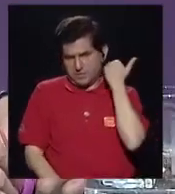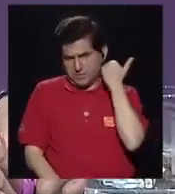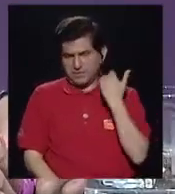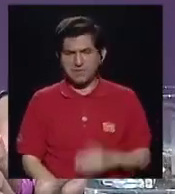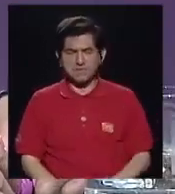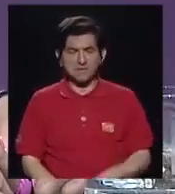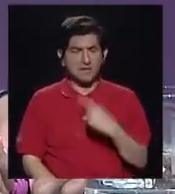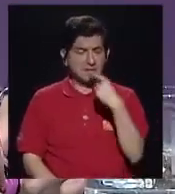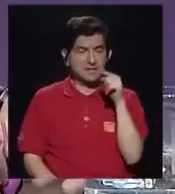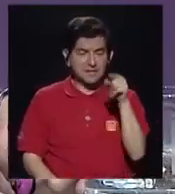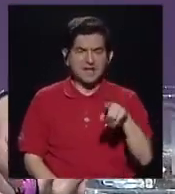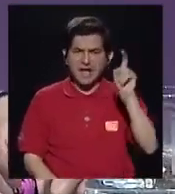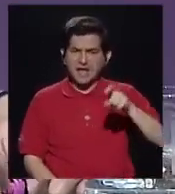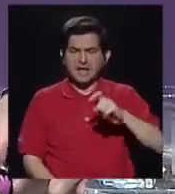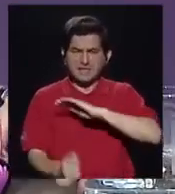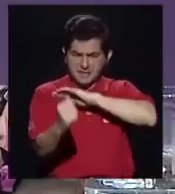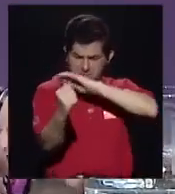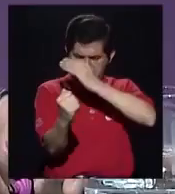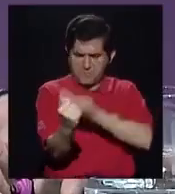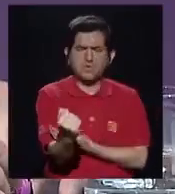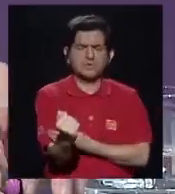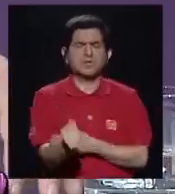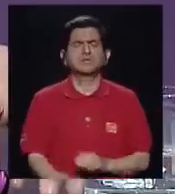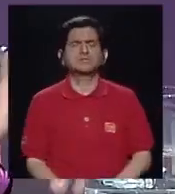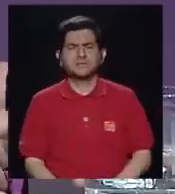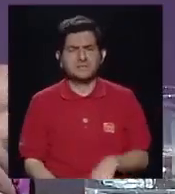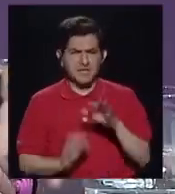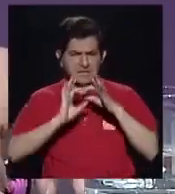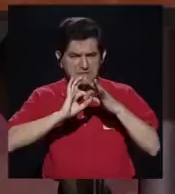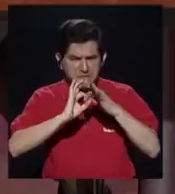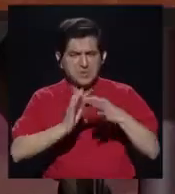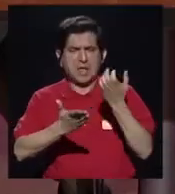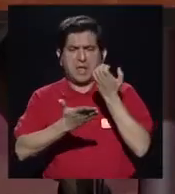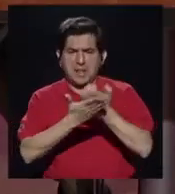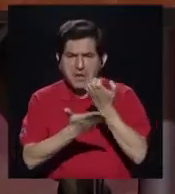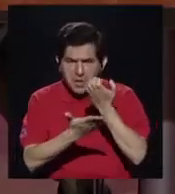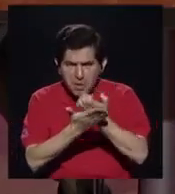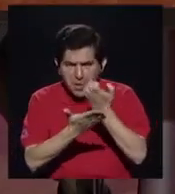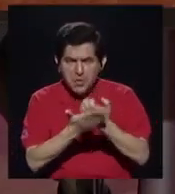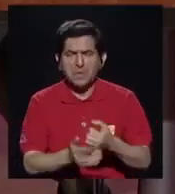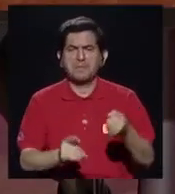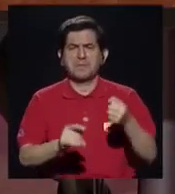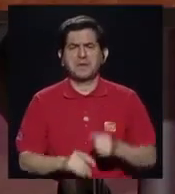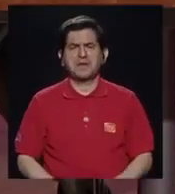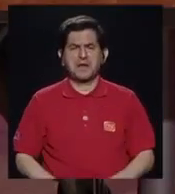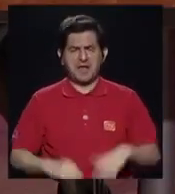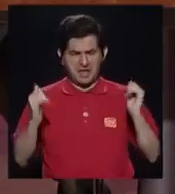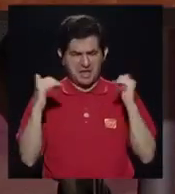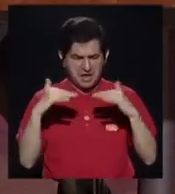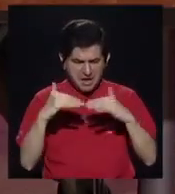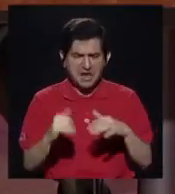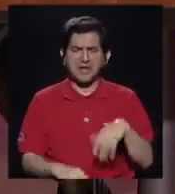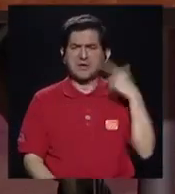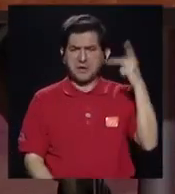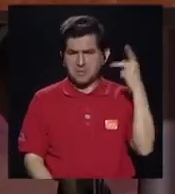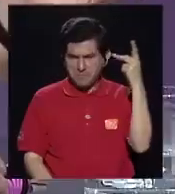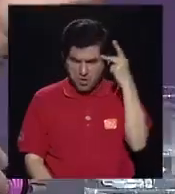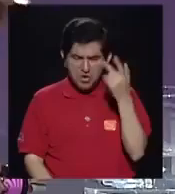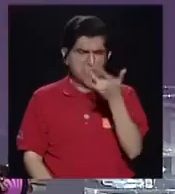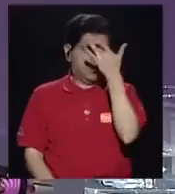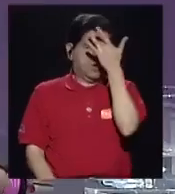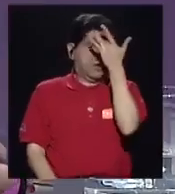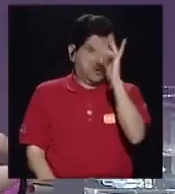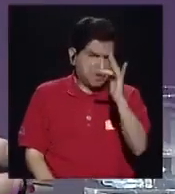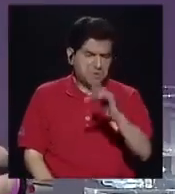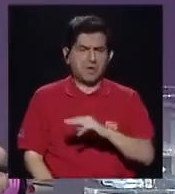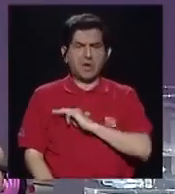mandato de ser más potente tenemos toda su potencia sexual económica bélica política intelectual